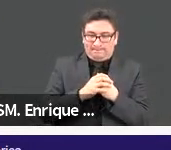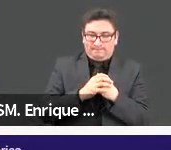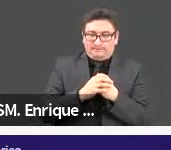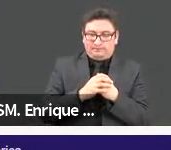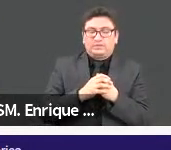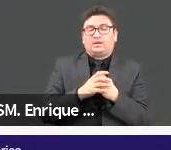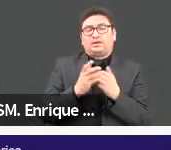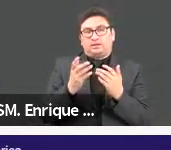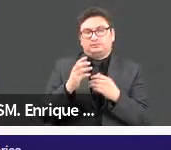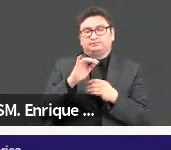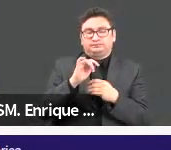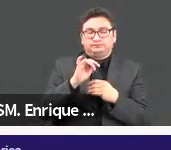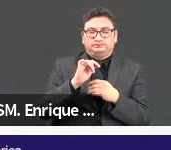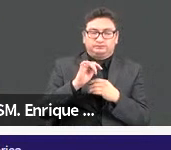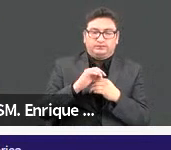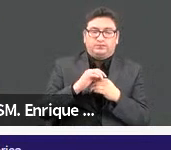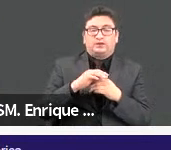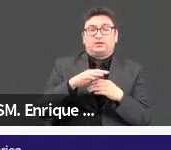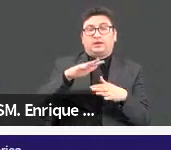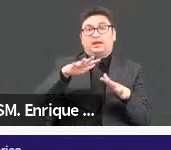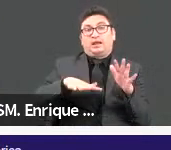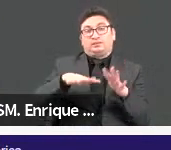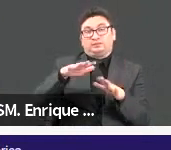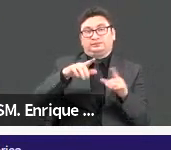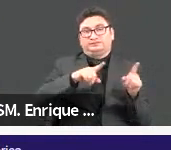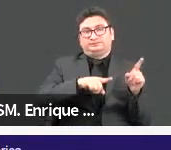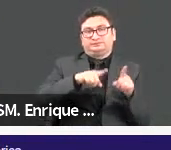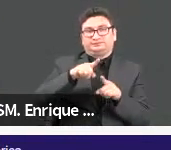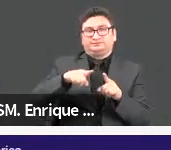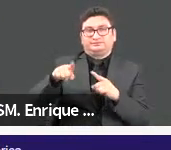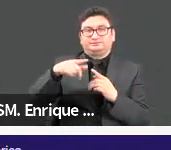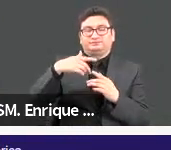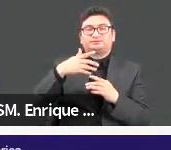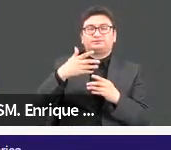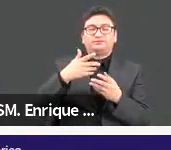Bien, bueno, muchas veces depende también de la conformación